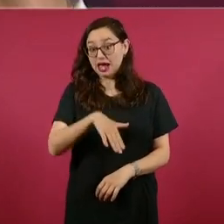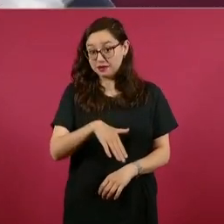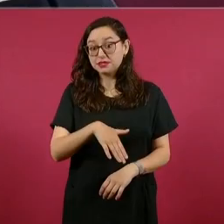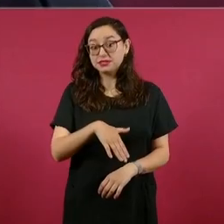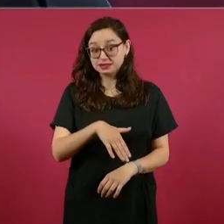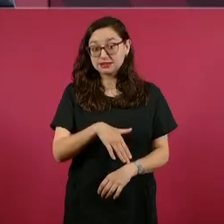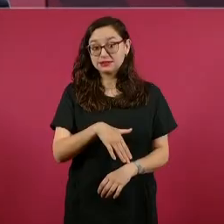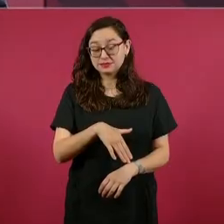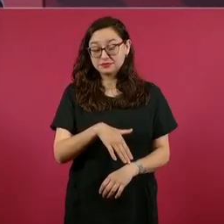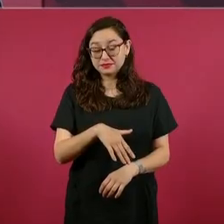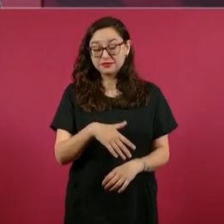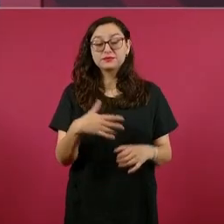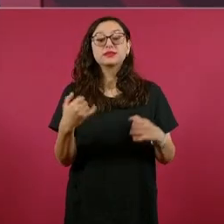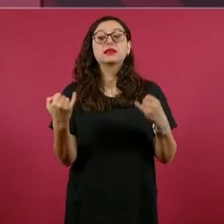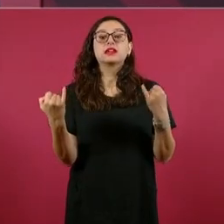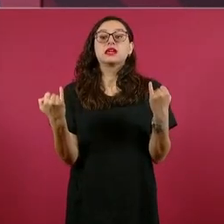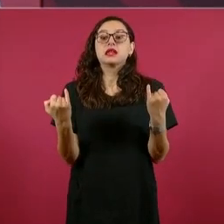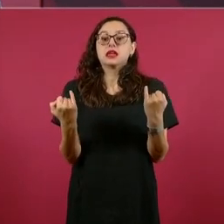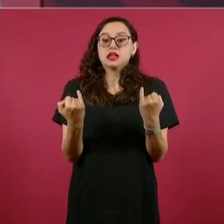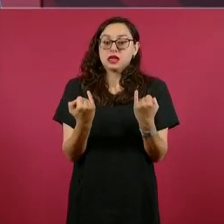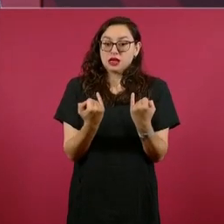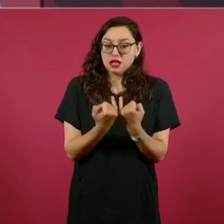Y también saben